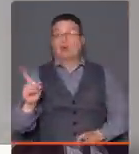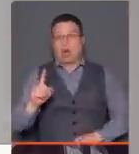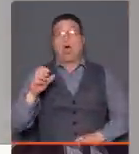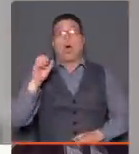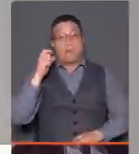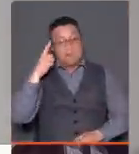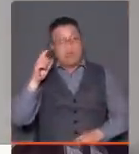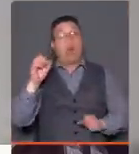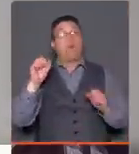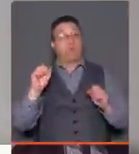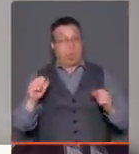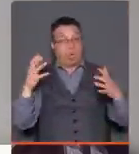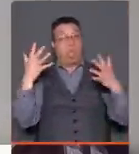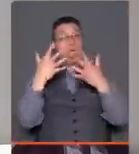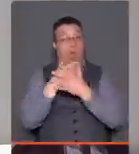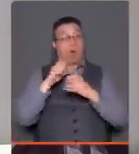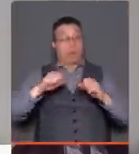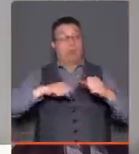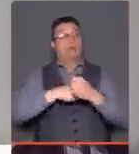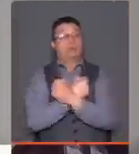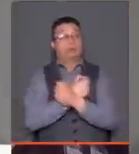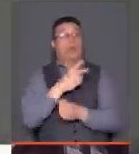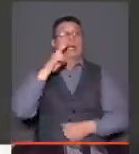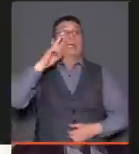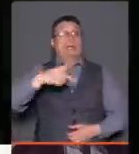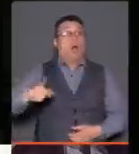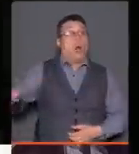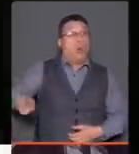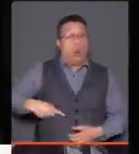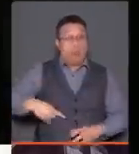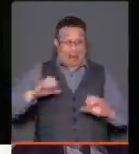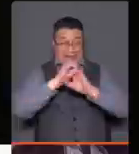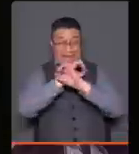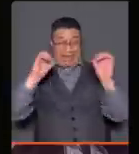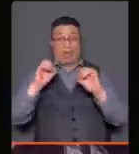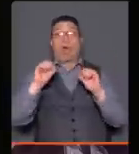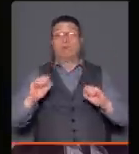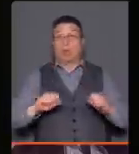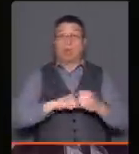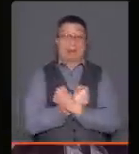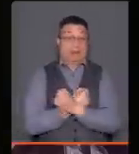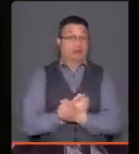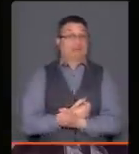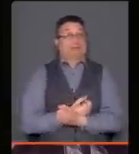es imposible terminar en la cárcel sin haber hecho absolutamente nada